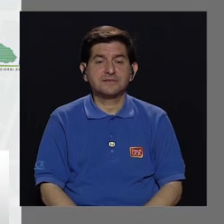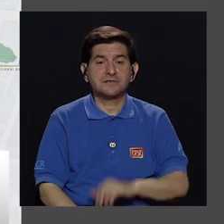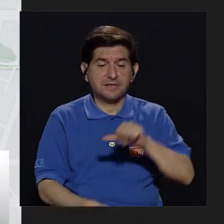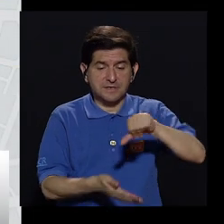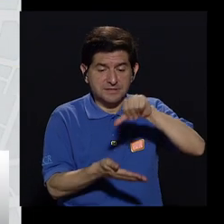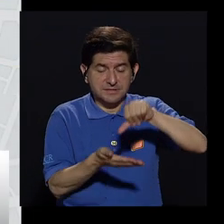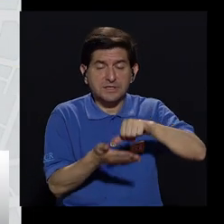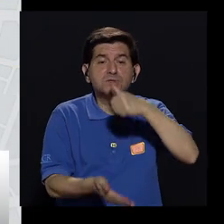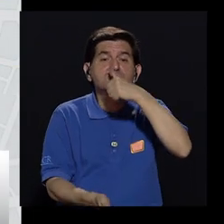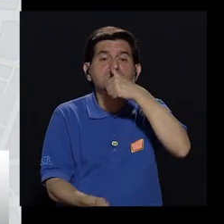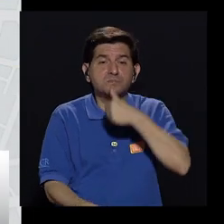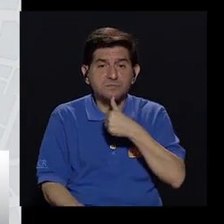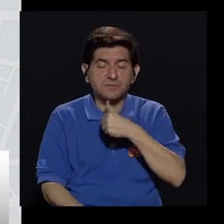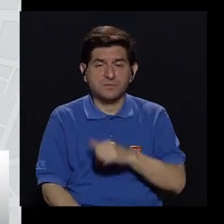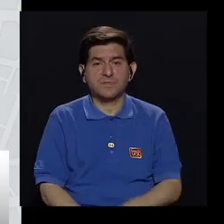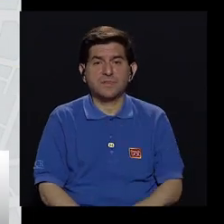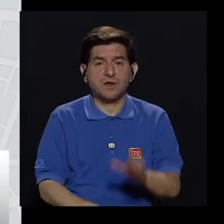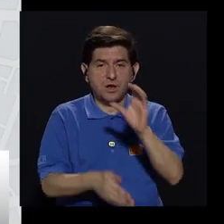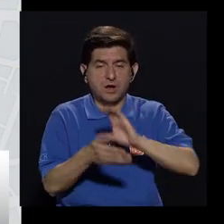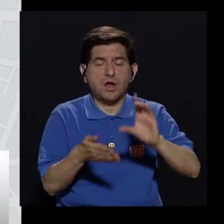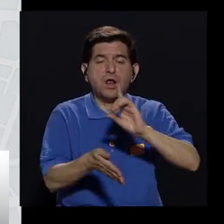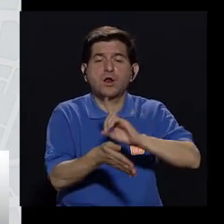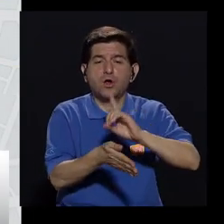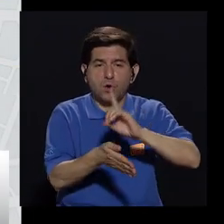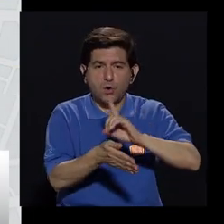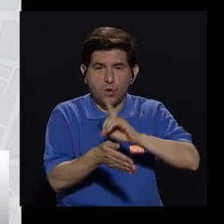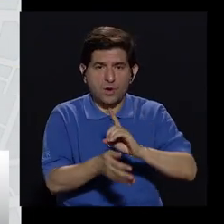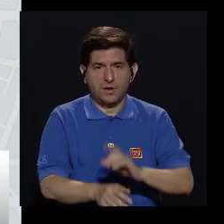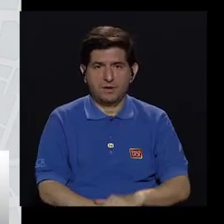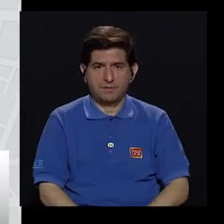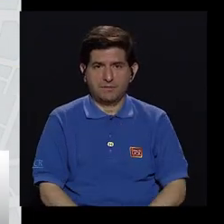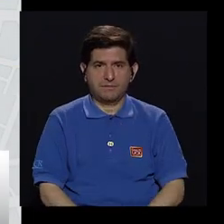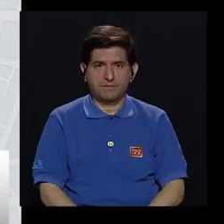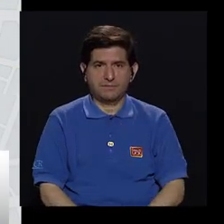centros privados, el Colegio de Médicos,